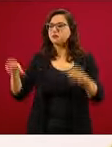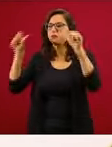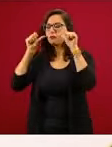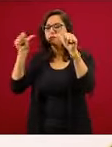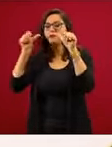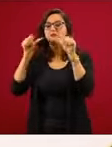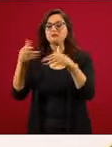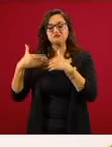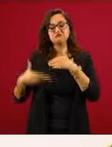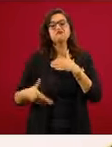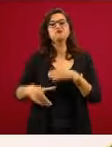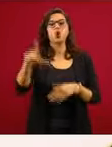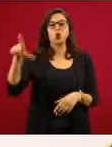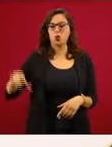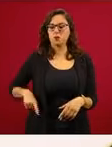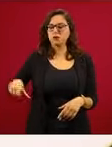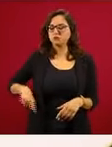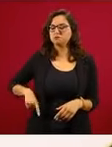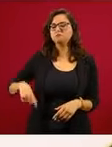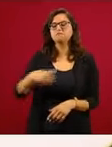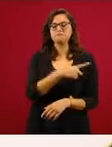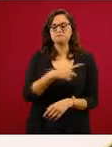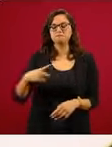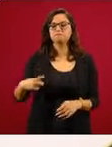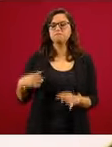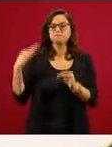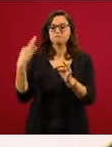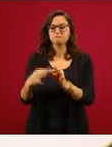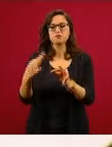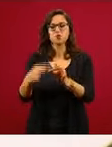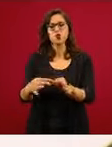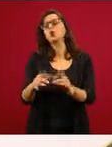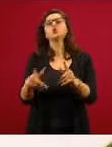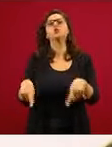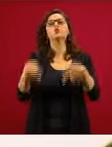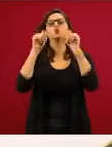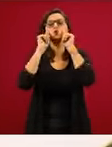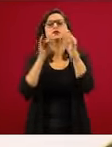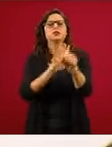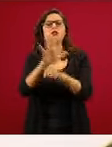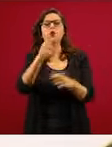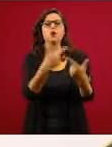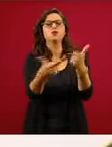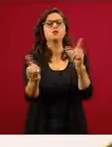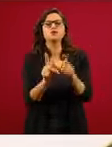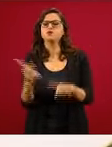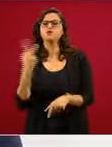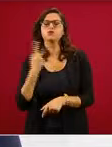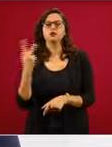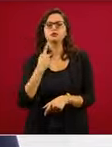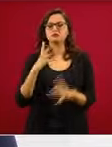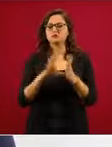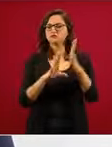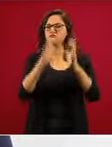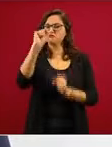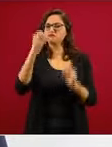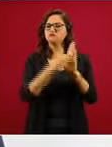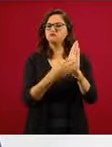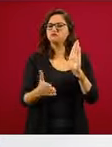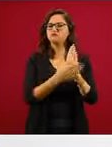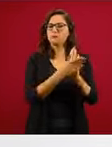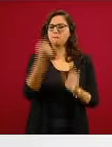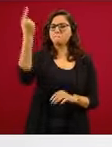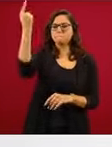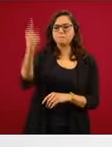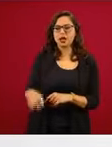deberá cumplir con este mandato, sea del partido que sea. Este año, debido